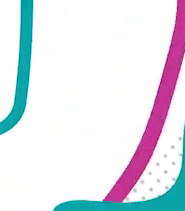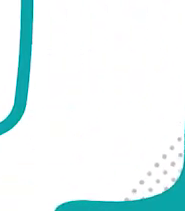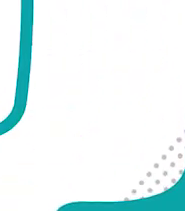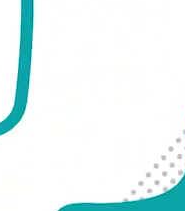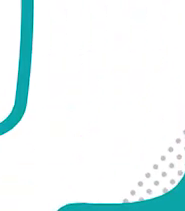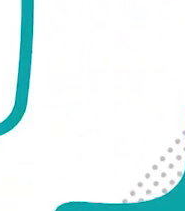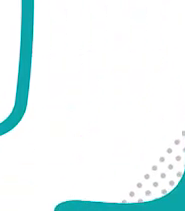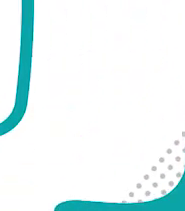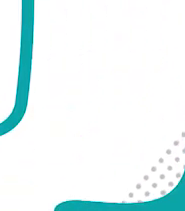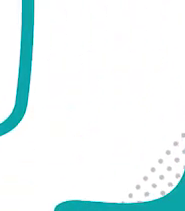.mx